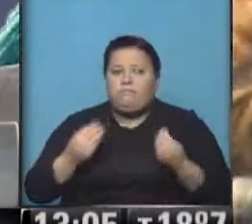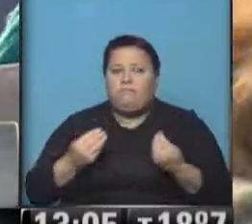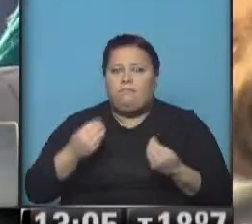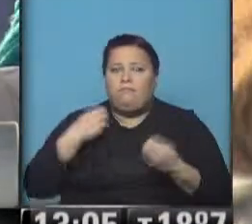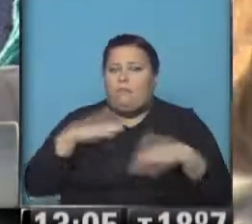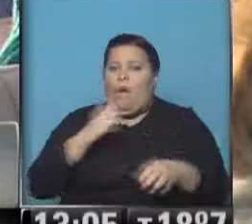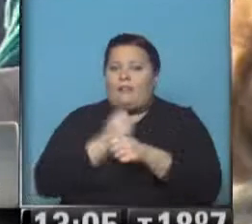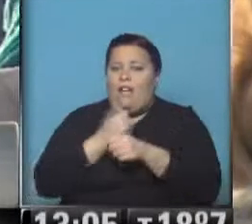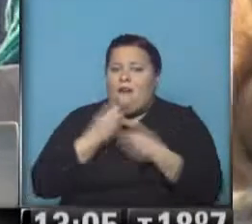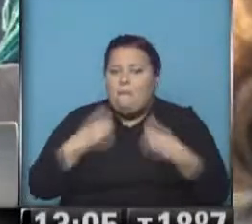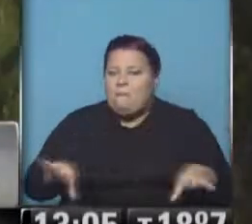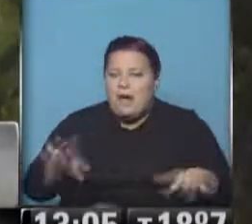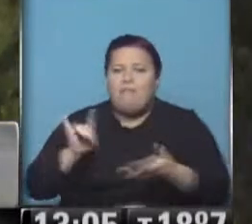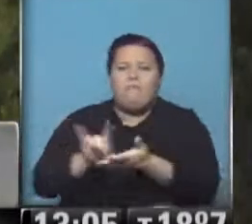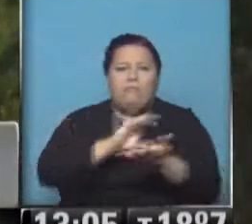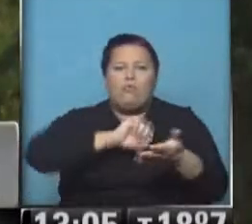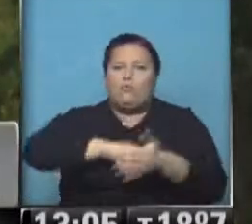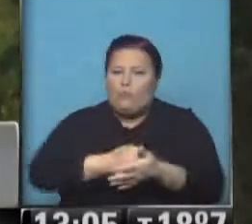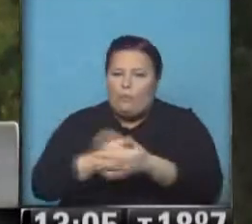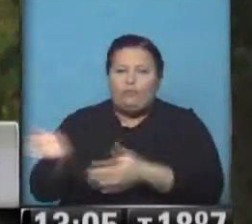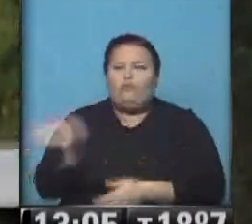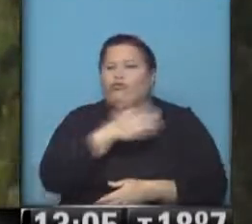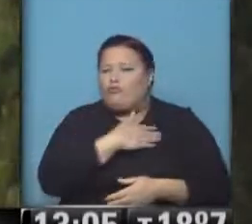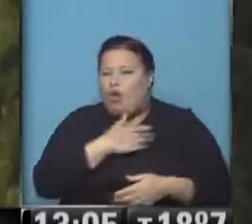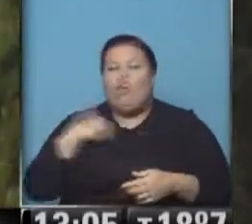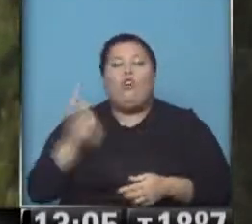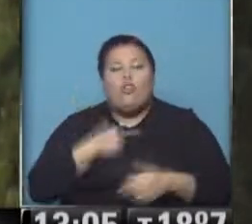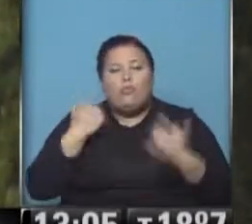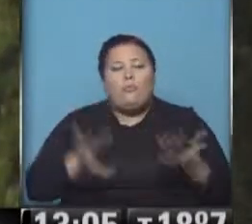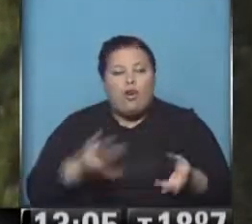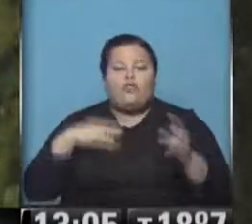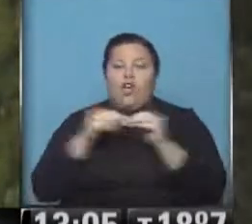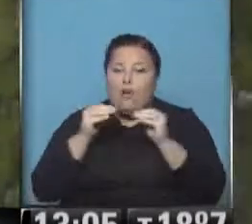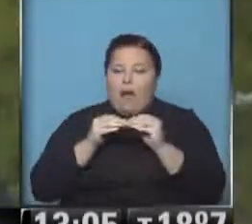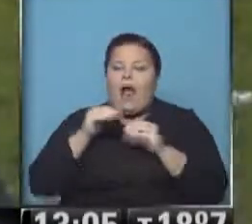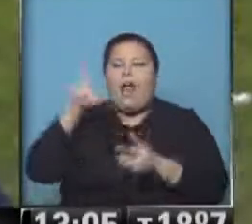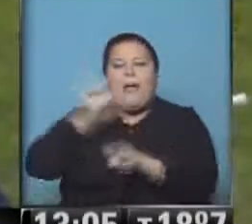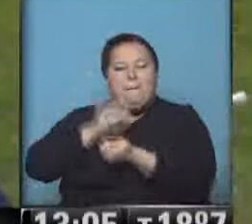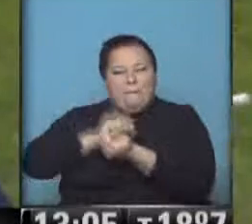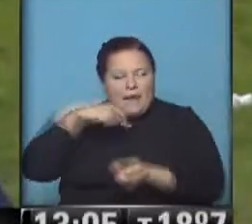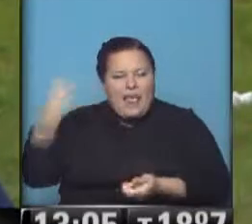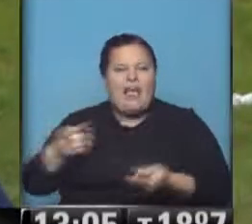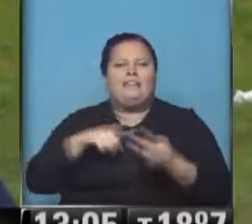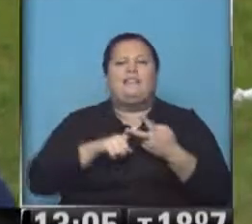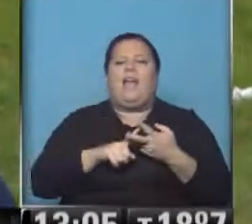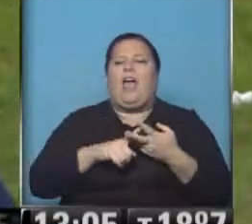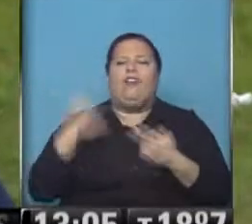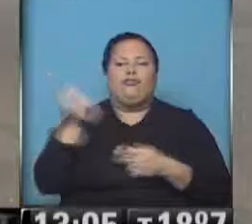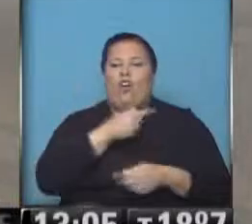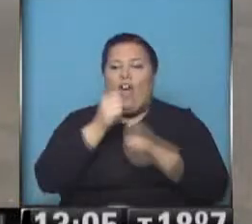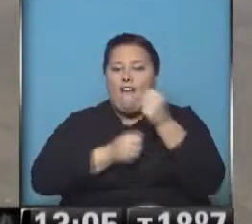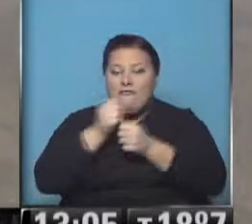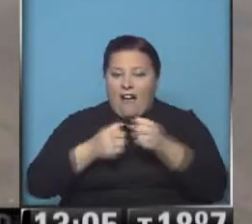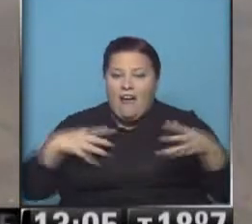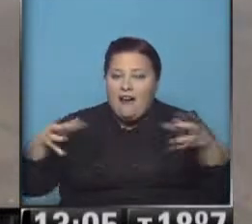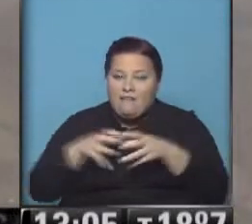los puestos de trabajo y hay despidos y suspensiones en todos lados. Y nosotros, por eso, con los compañeros de Donnelly, con todas las fábricas que se organizan,